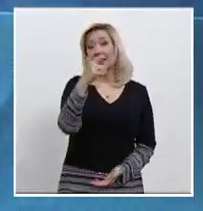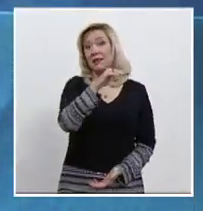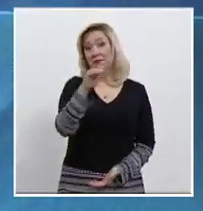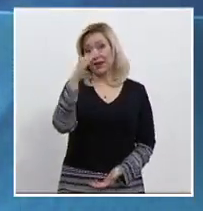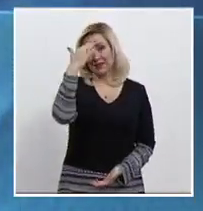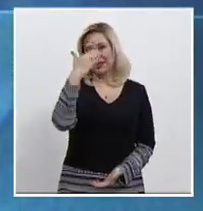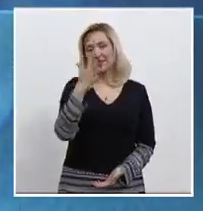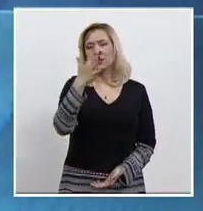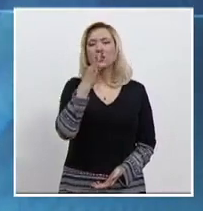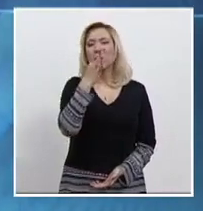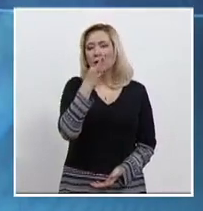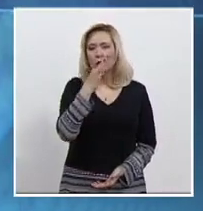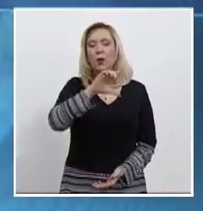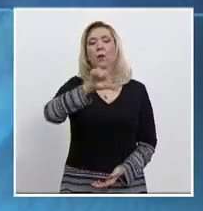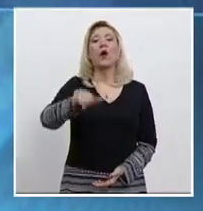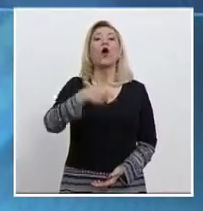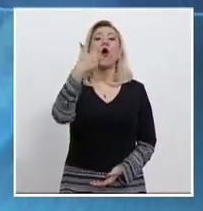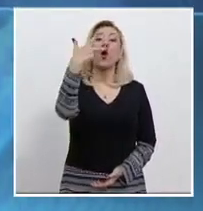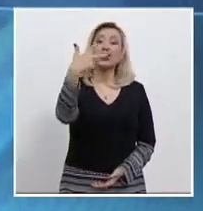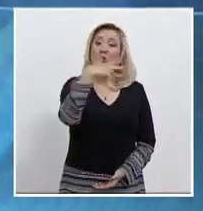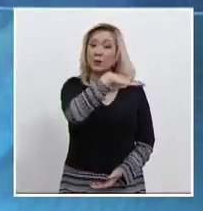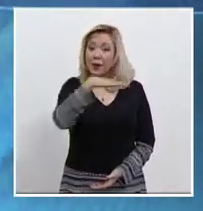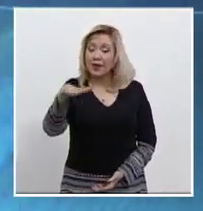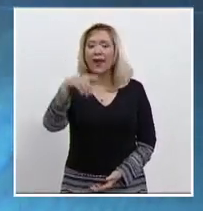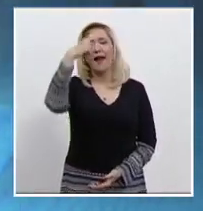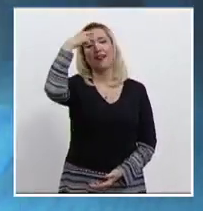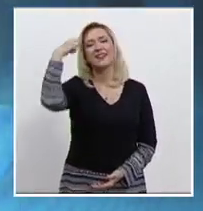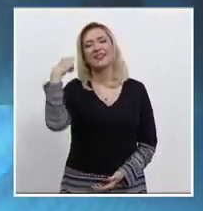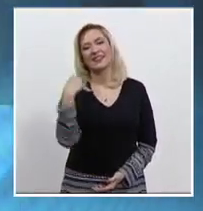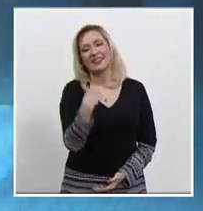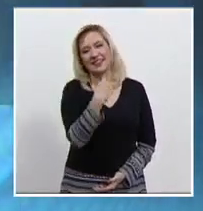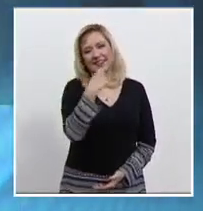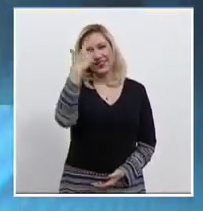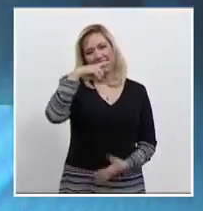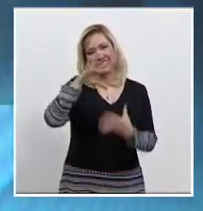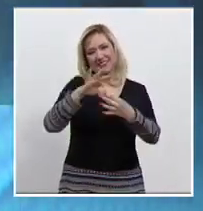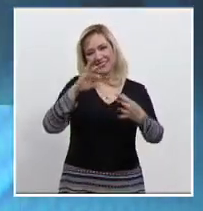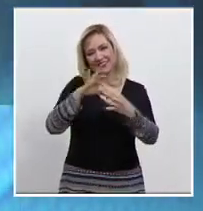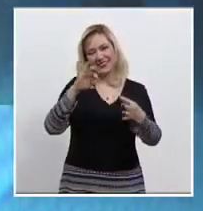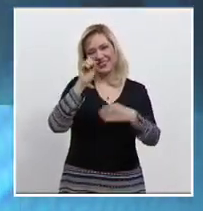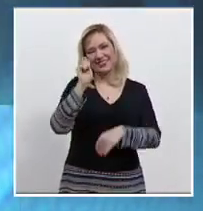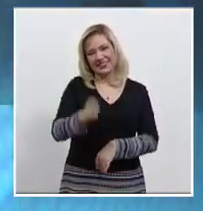horas nuestro avance informativo y a las 20:30 horas el noticiero nocturno.